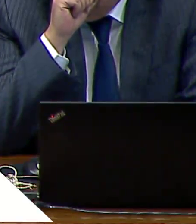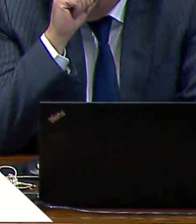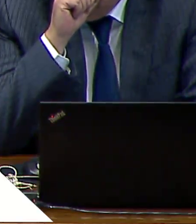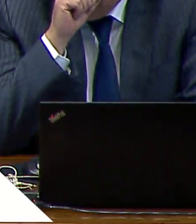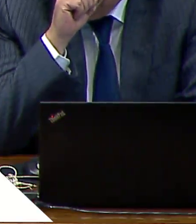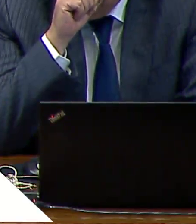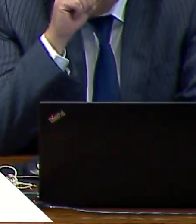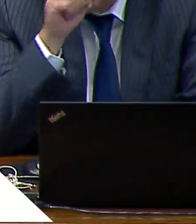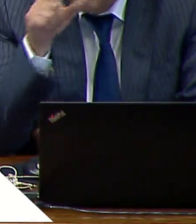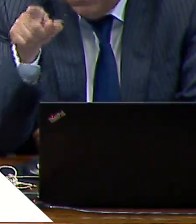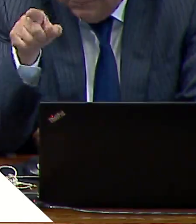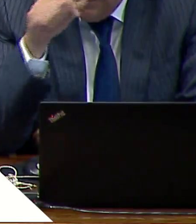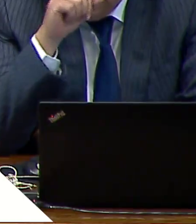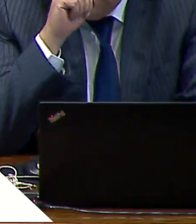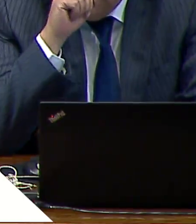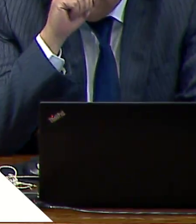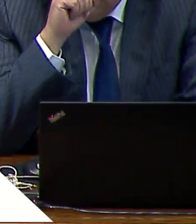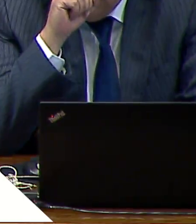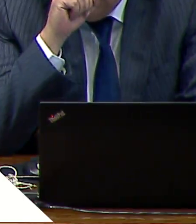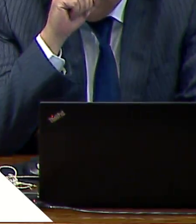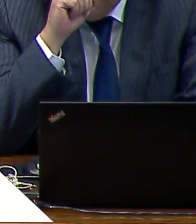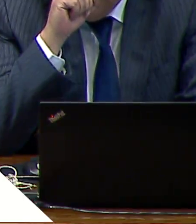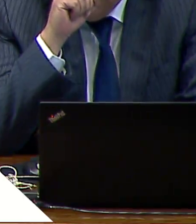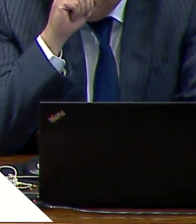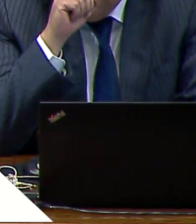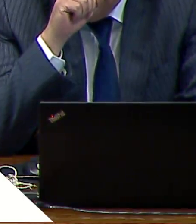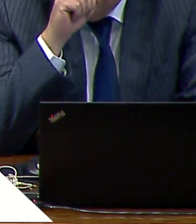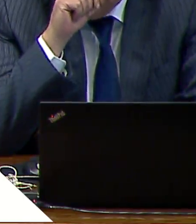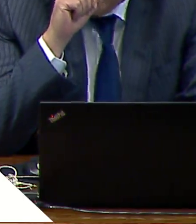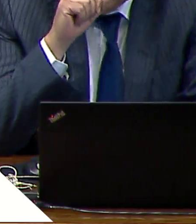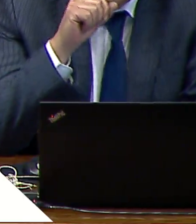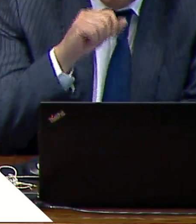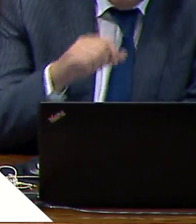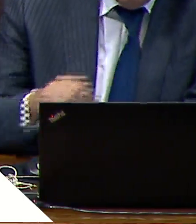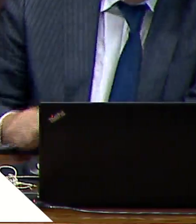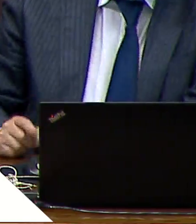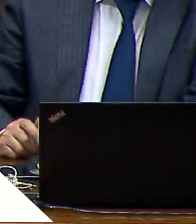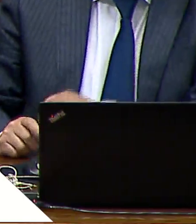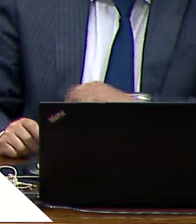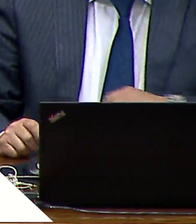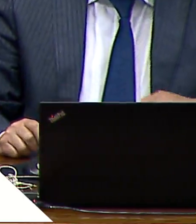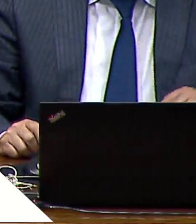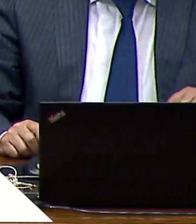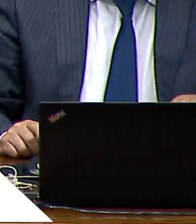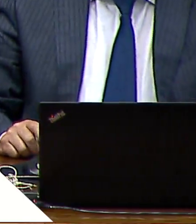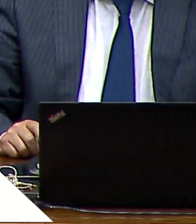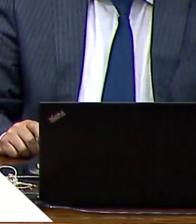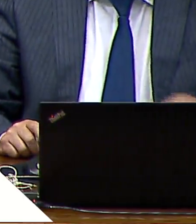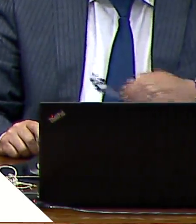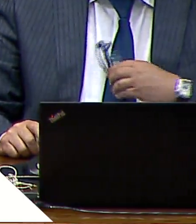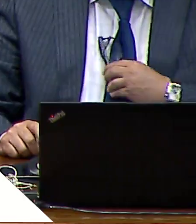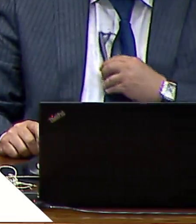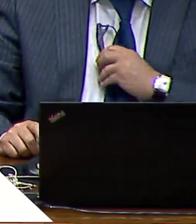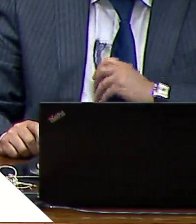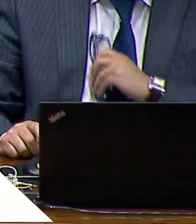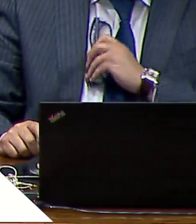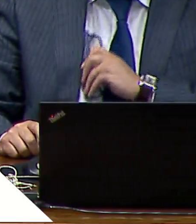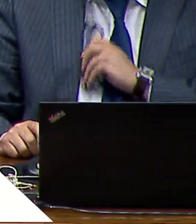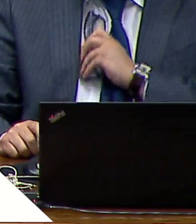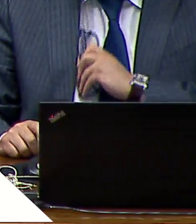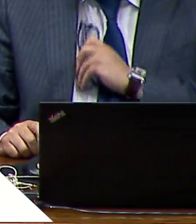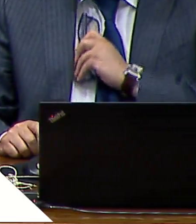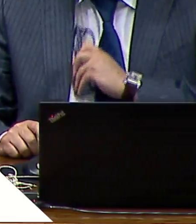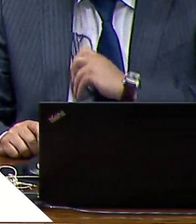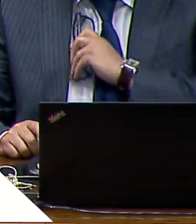diputada ofrezco el tiempo del partido radical y H por minut al diputado José Pérez gracias